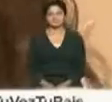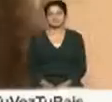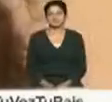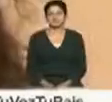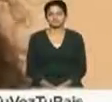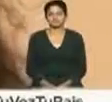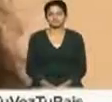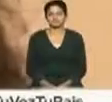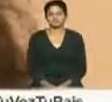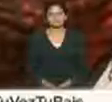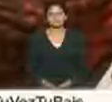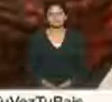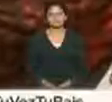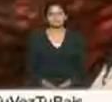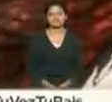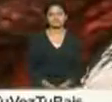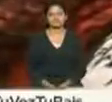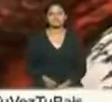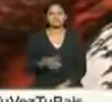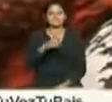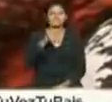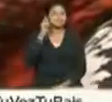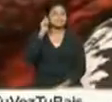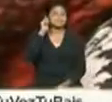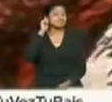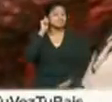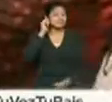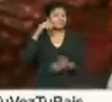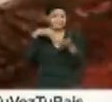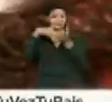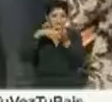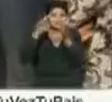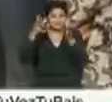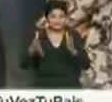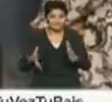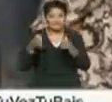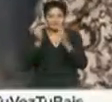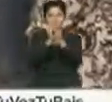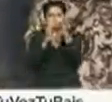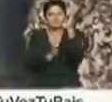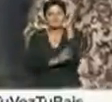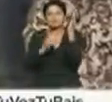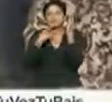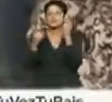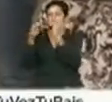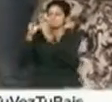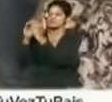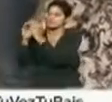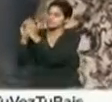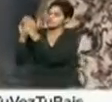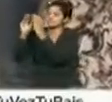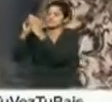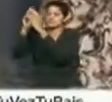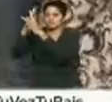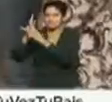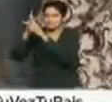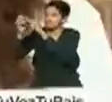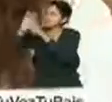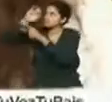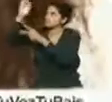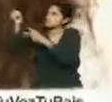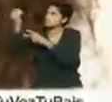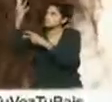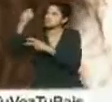Melina Pillajo, estudiante de noveno semestre, parte del proyecto Refugio en el Volcán, destaca la oportunidad que representa esta